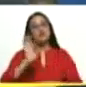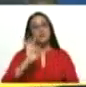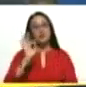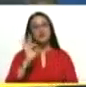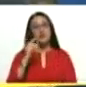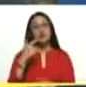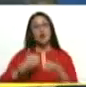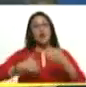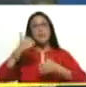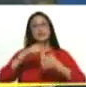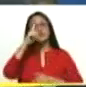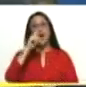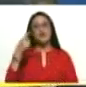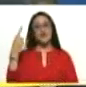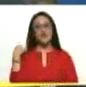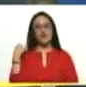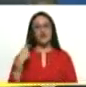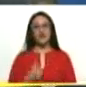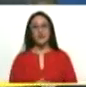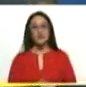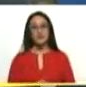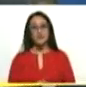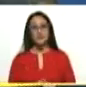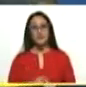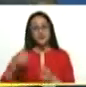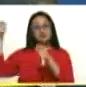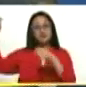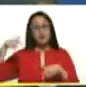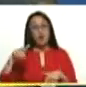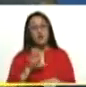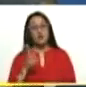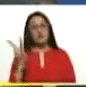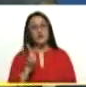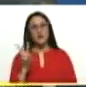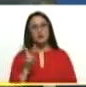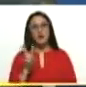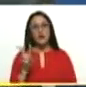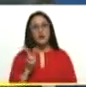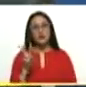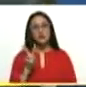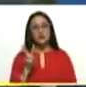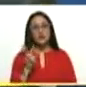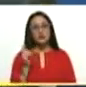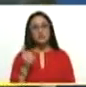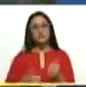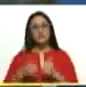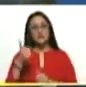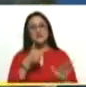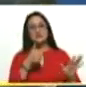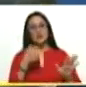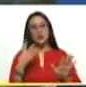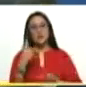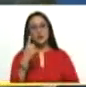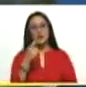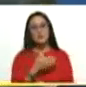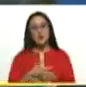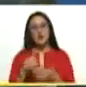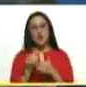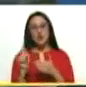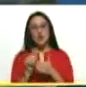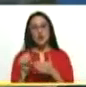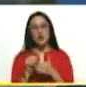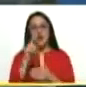año inmediatamente anterior. Por su parte, las importaciones desde Venezuela alcanzaron una cifra de 691 millones de dólares